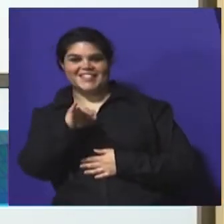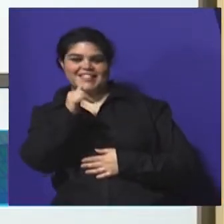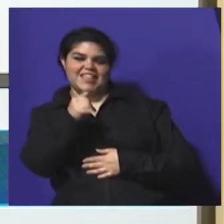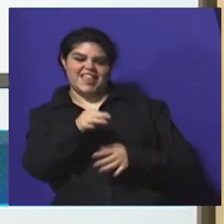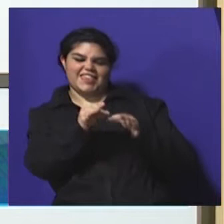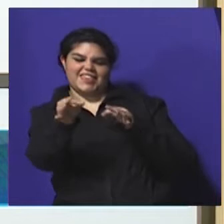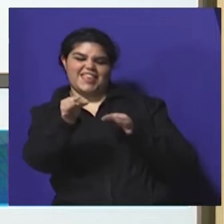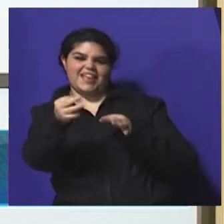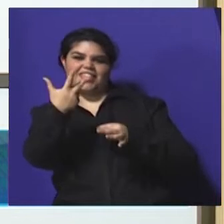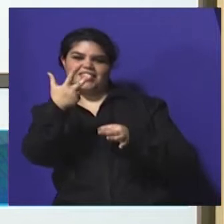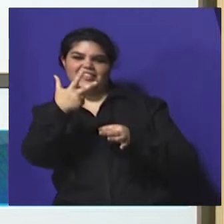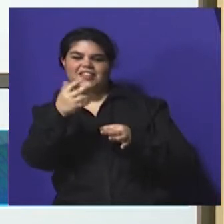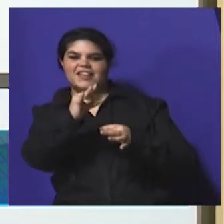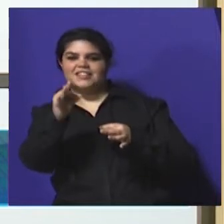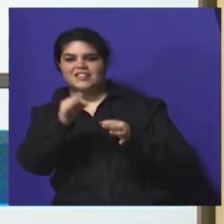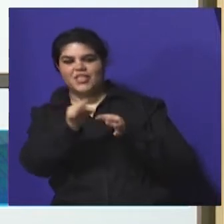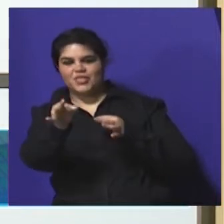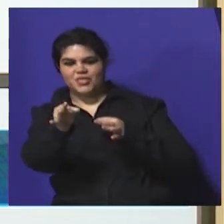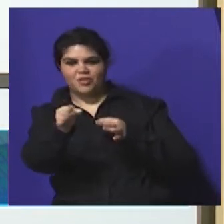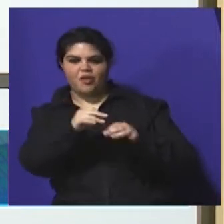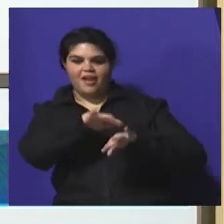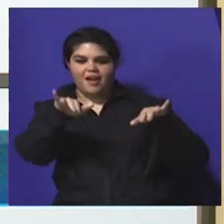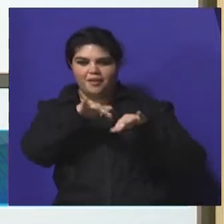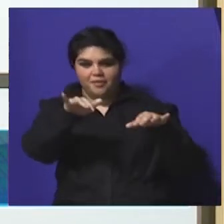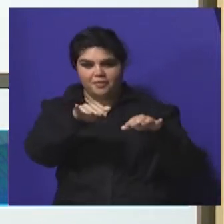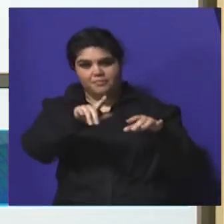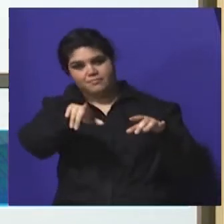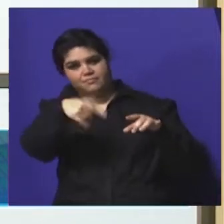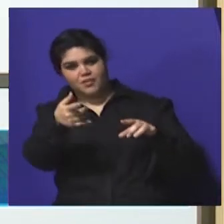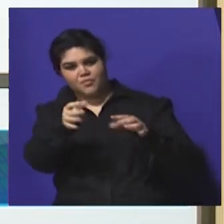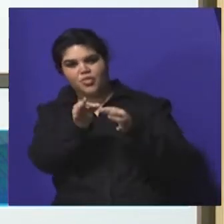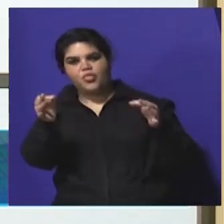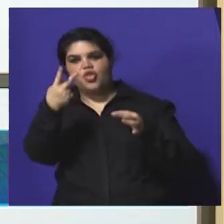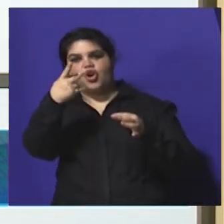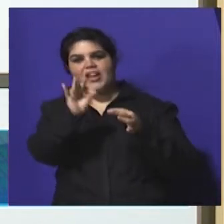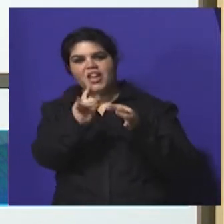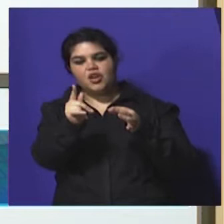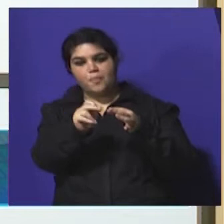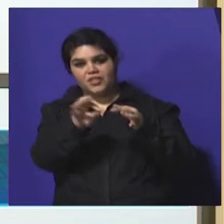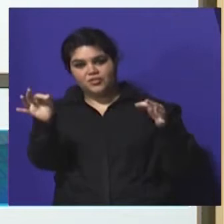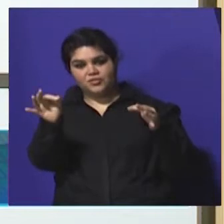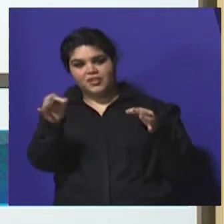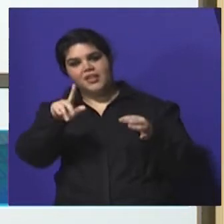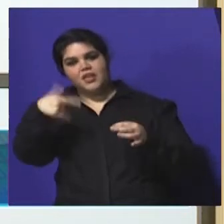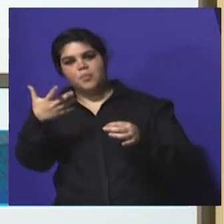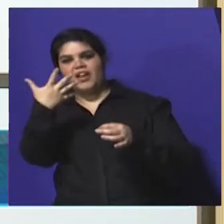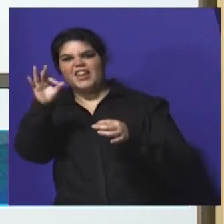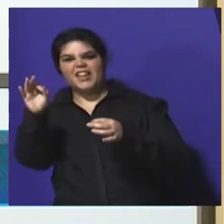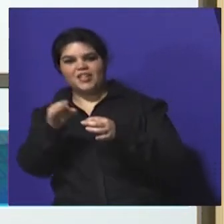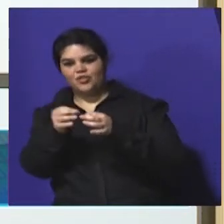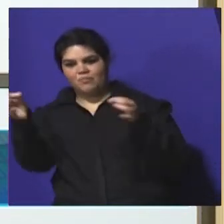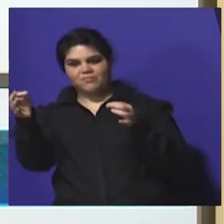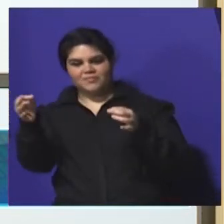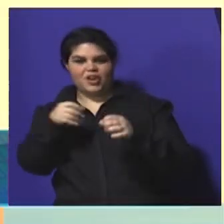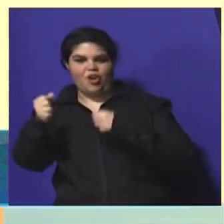300 metros de agua no sé si dos kilómetros de bici y 500 metros corriendo una cosa así